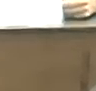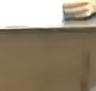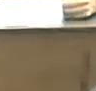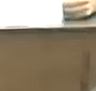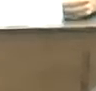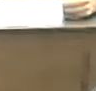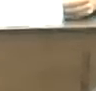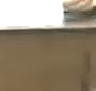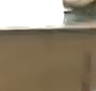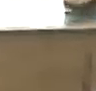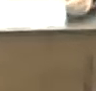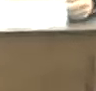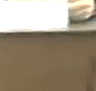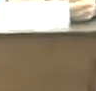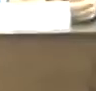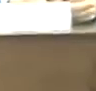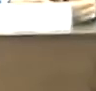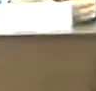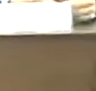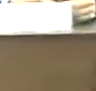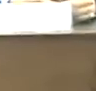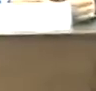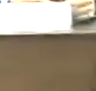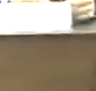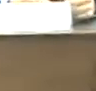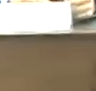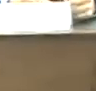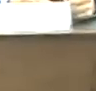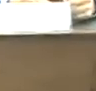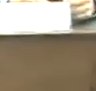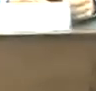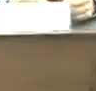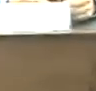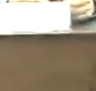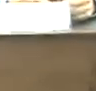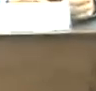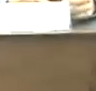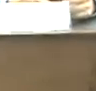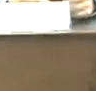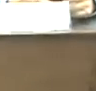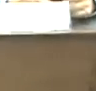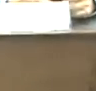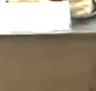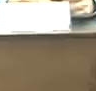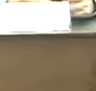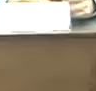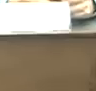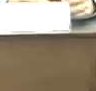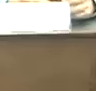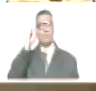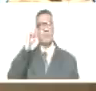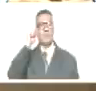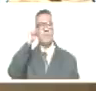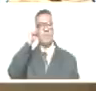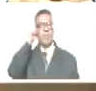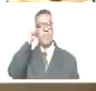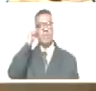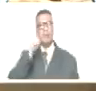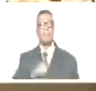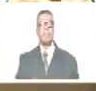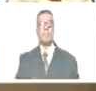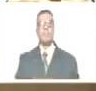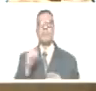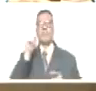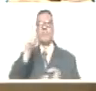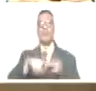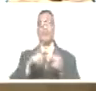las personas del síndrome de Down. Esto para simbolizar lo que es esa trisomía del par